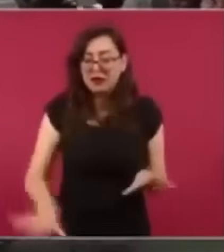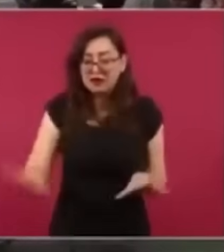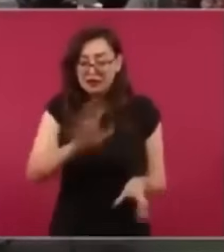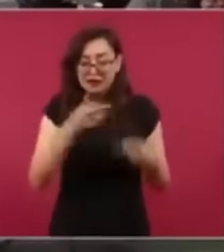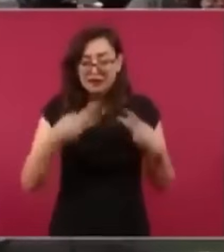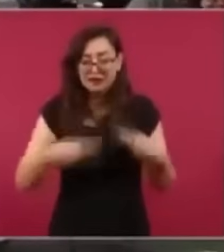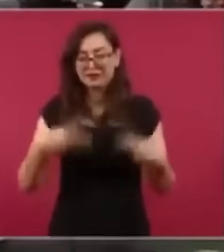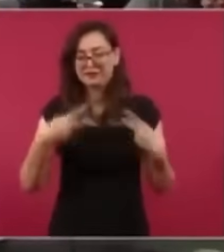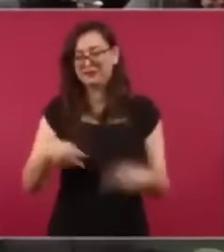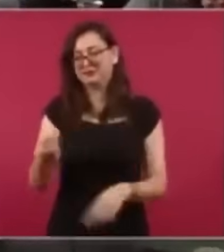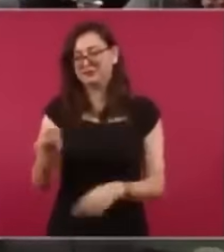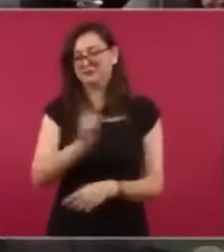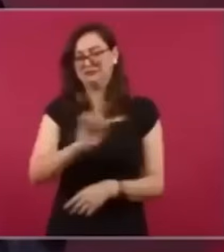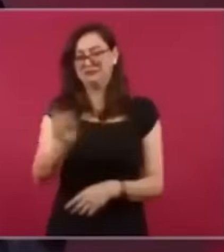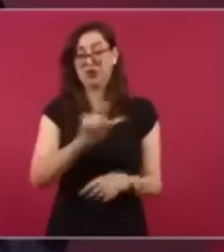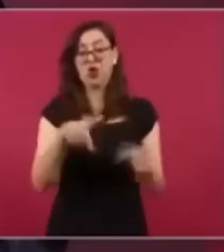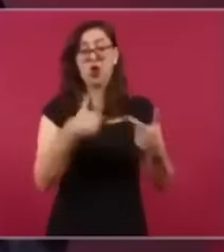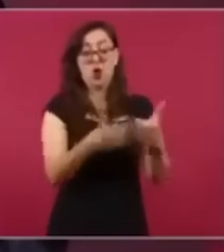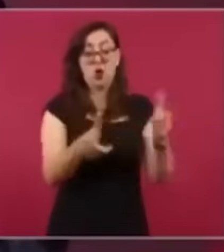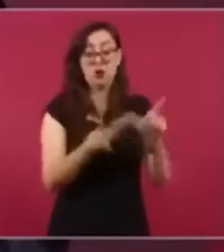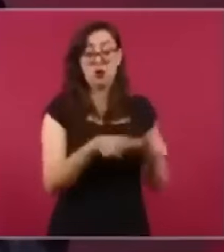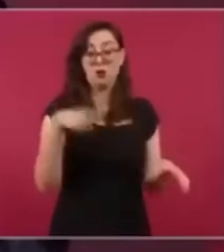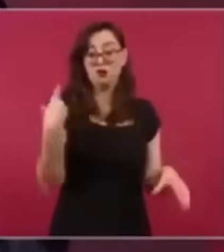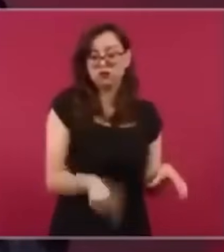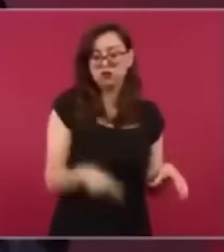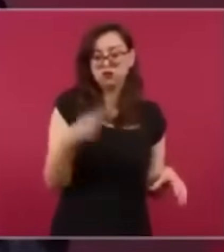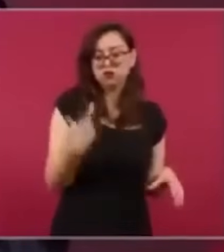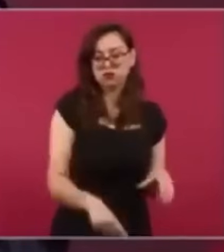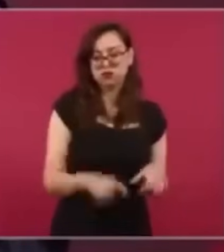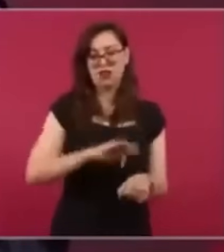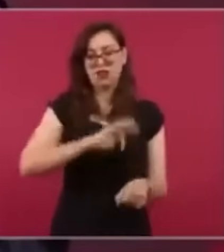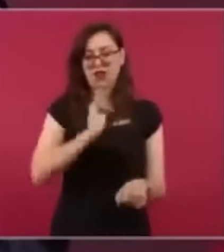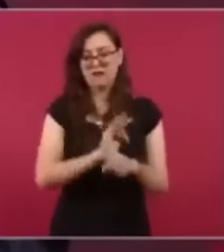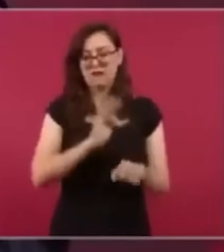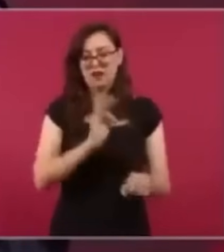intereses creados, sobre todo del poder económico.